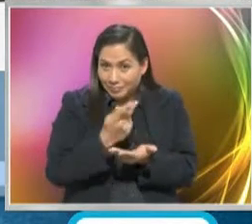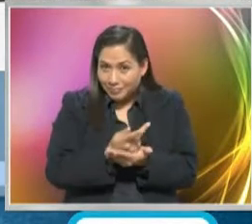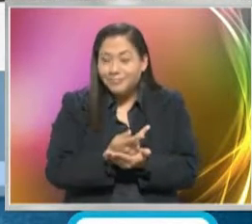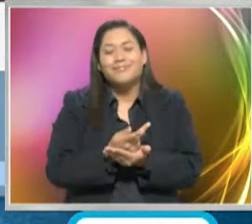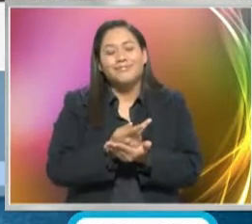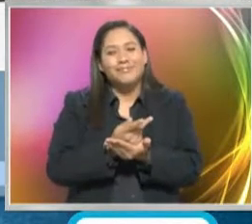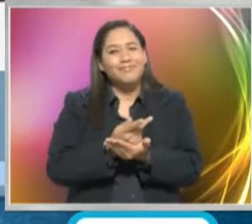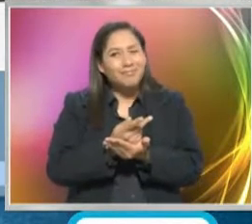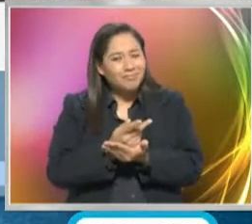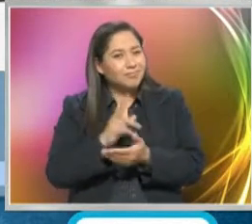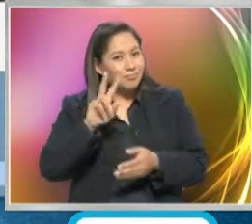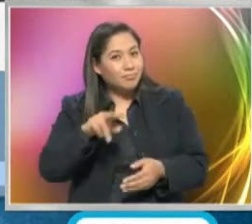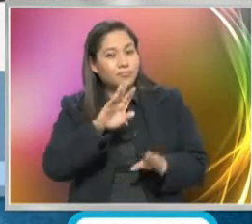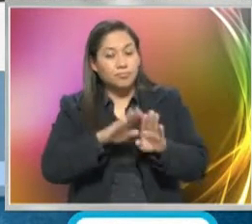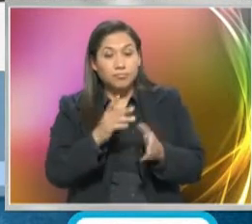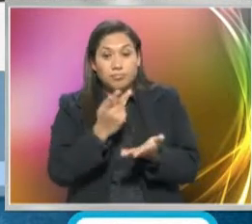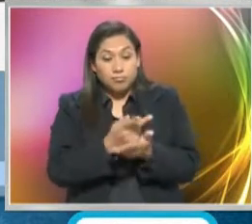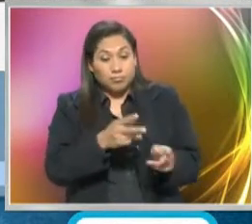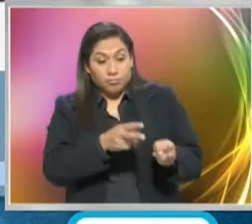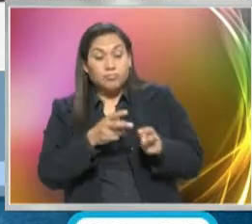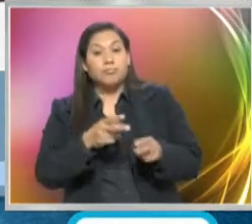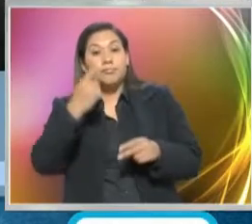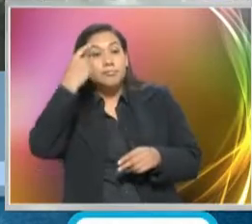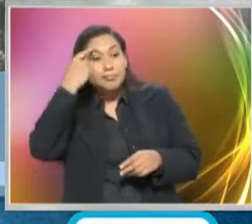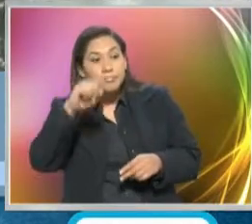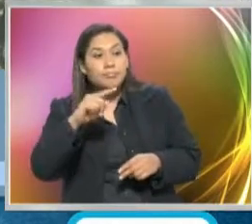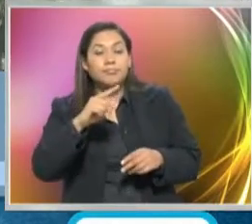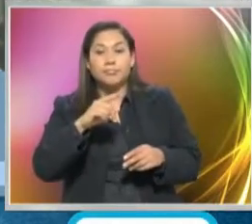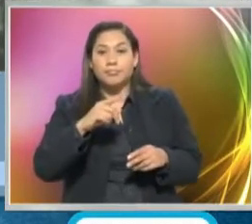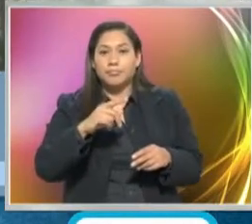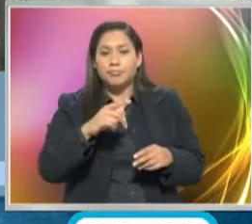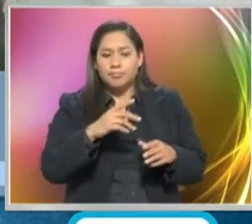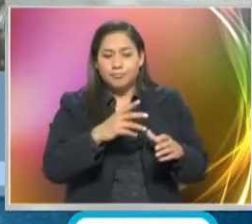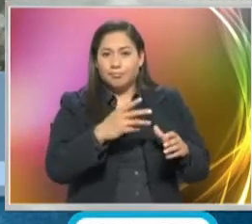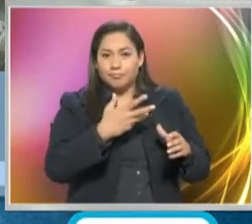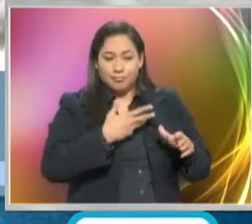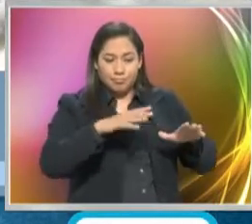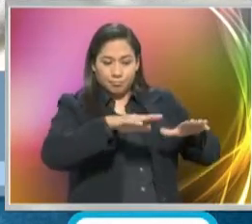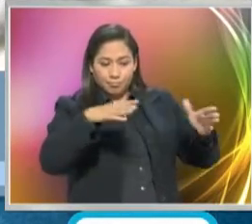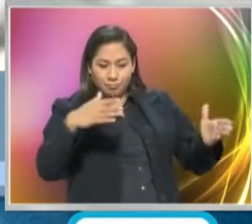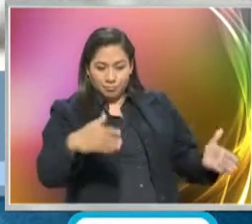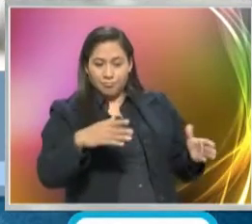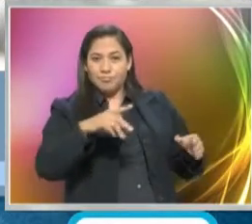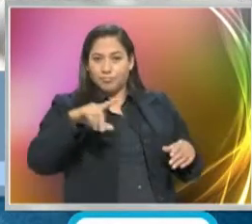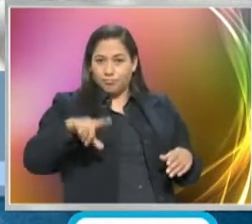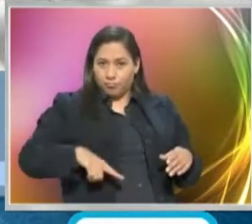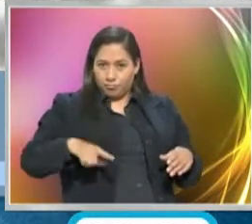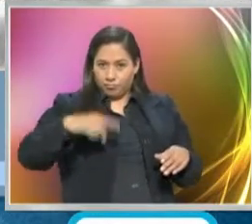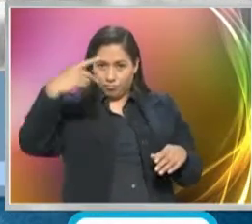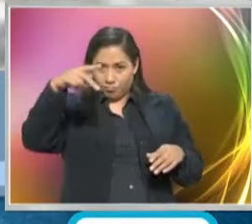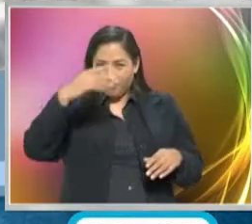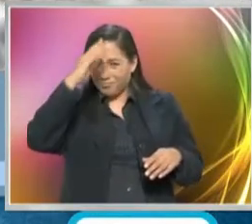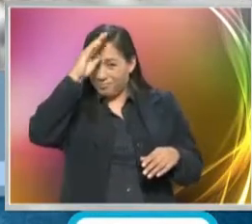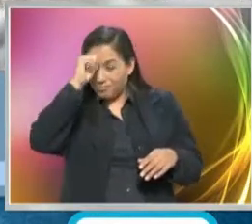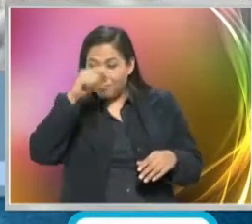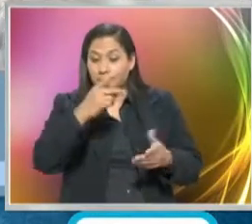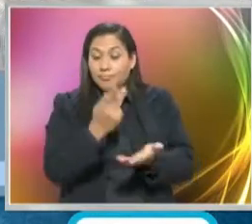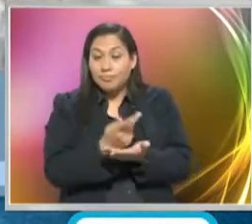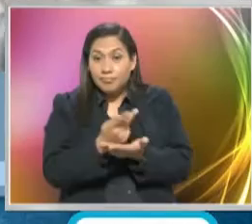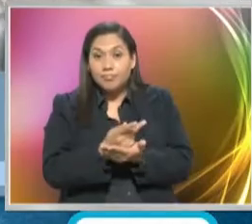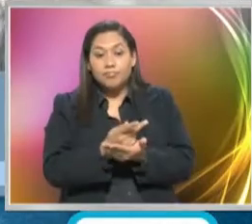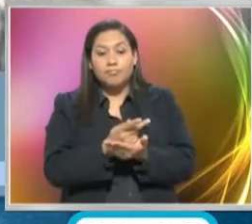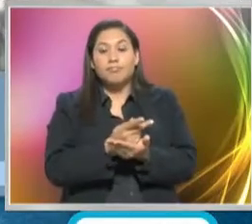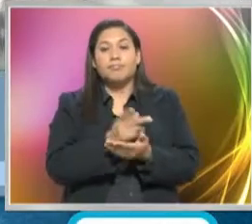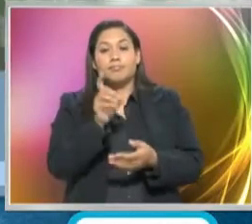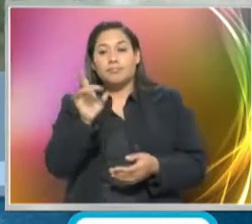ya, digamos, realmente se sacaba plata no para hacer, sino para tenerla en las arcas de la nación. Acuérdense Claro. que en ese entonces la plata mandaba sobre